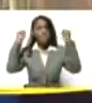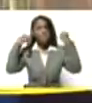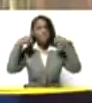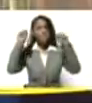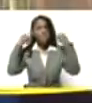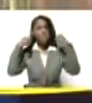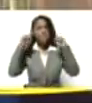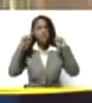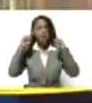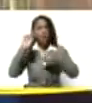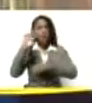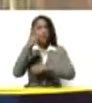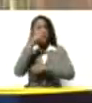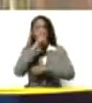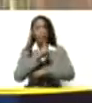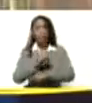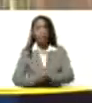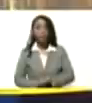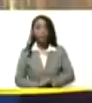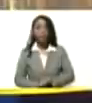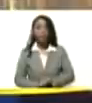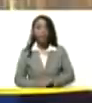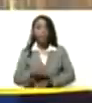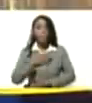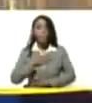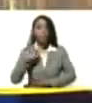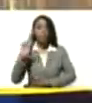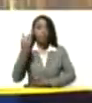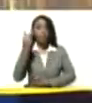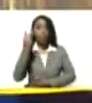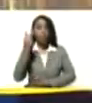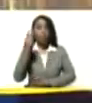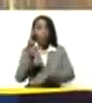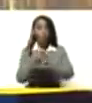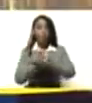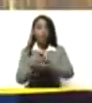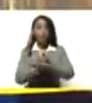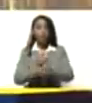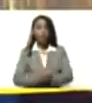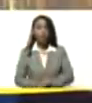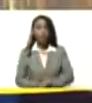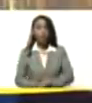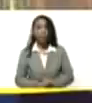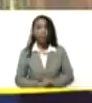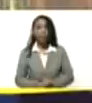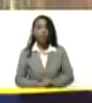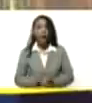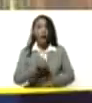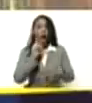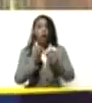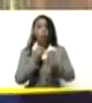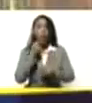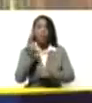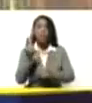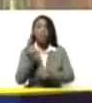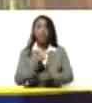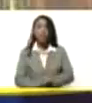el tercer año de mi segundo gobierno hay quienes decían